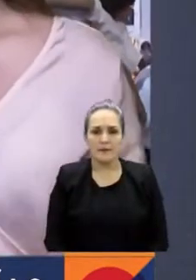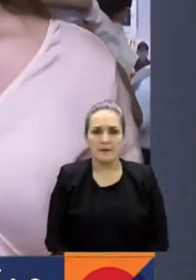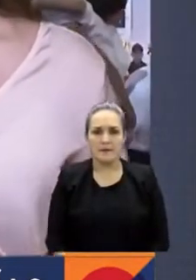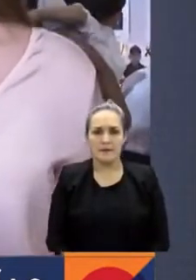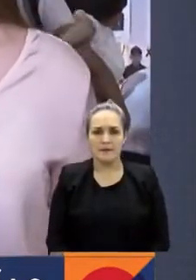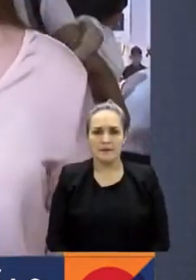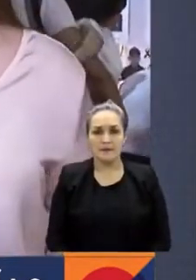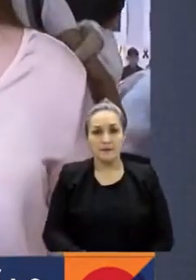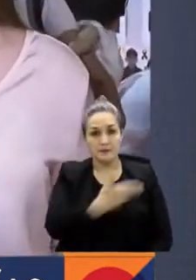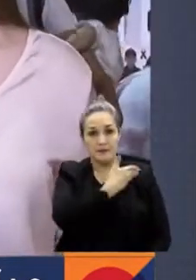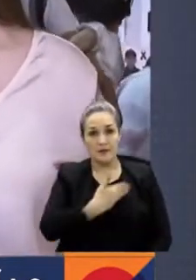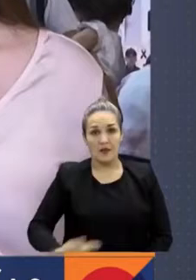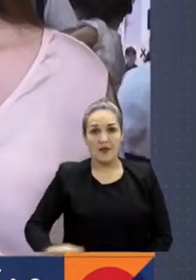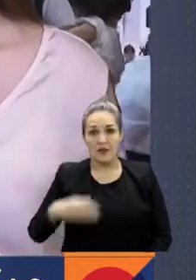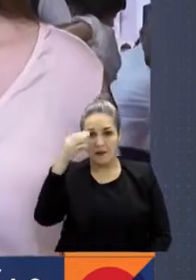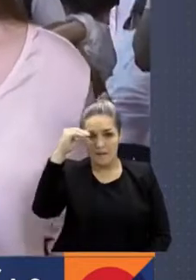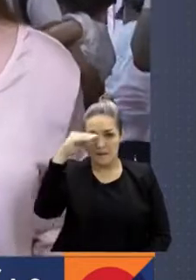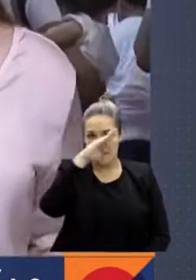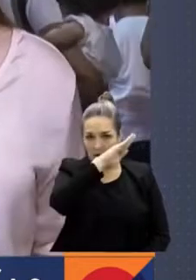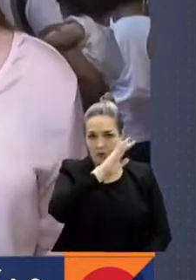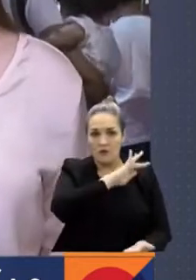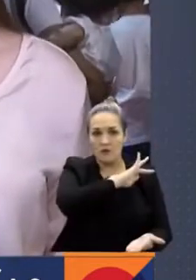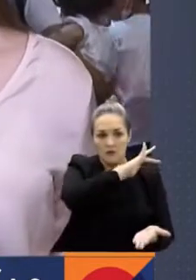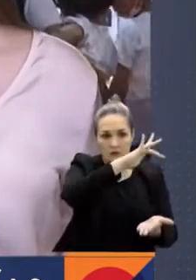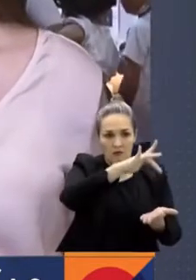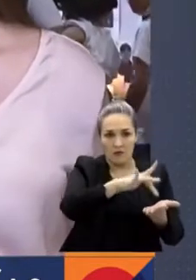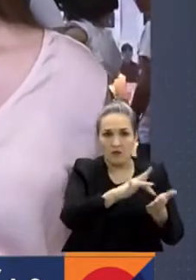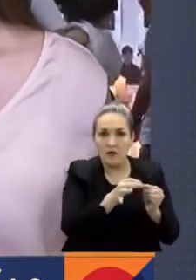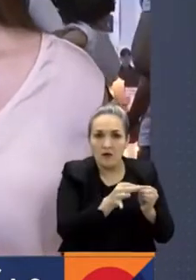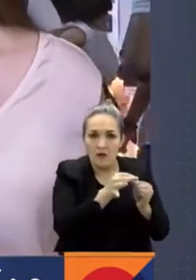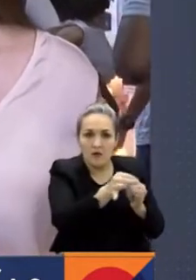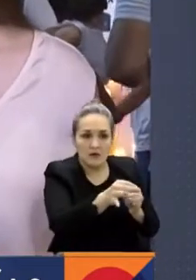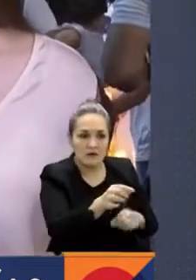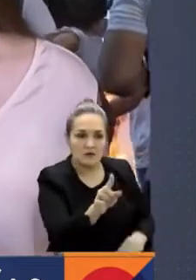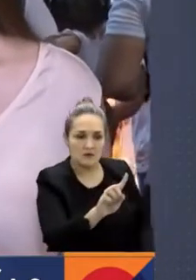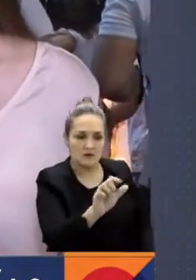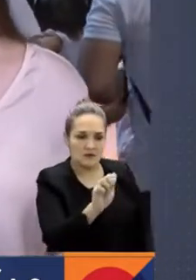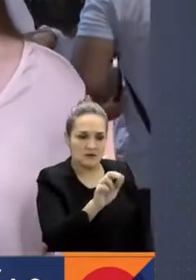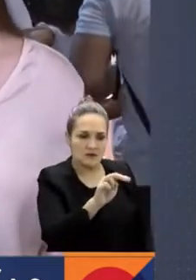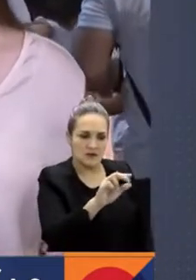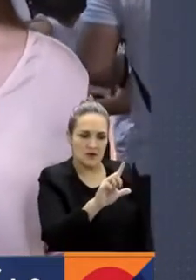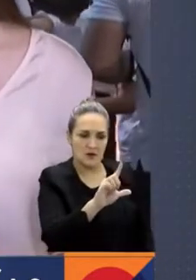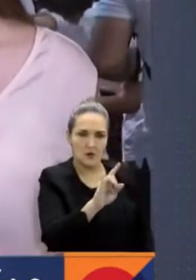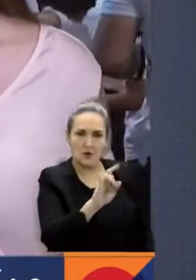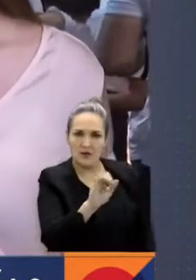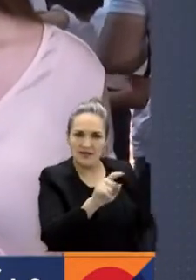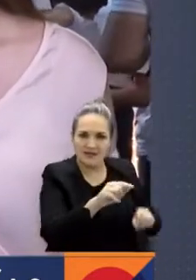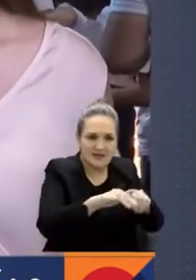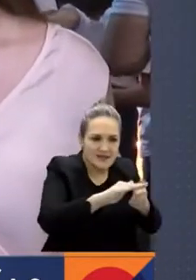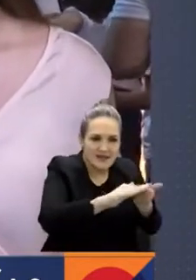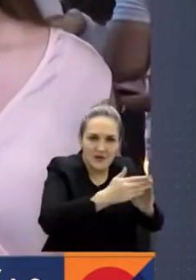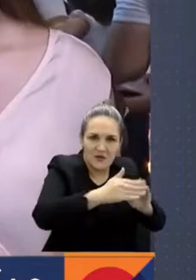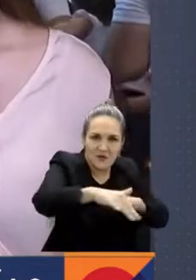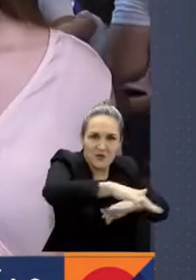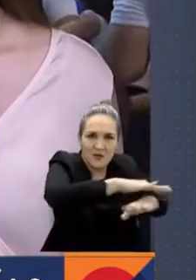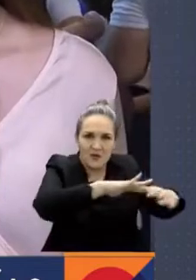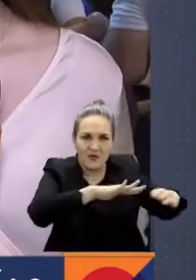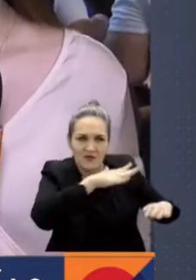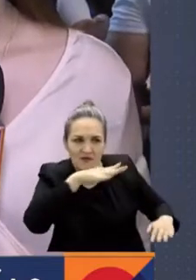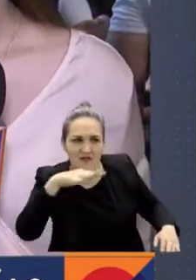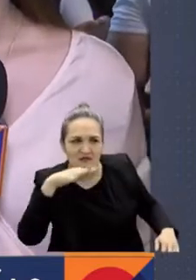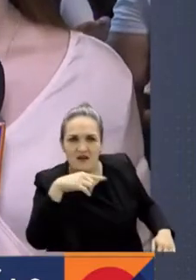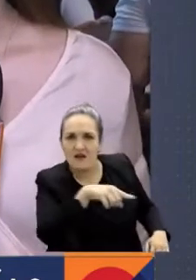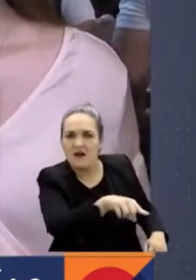Stephanie, el presidente Petro se reunió con los habitantes del corregimiento San Luis. ¿Cuáles fueron esas inquietudes? ¿Qué les dijeron?